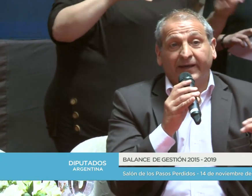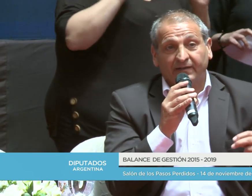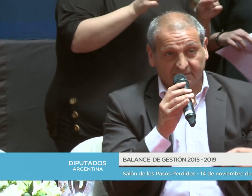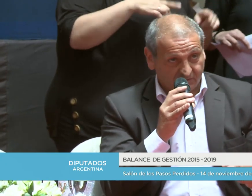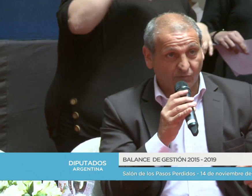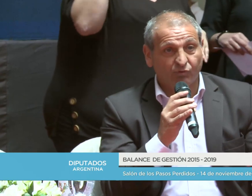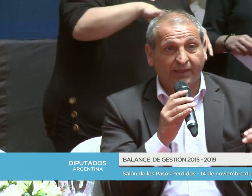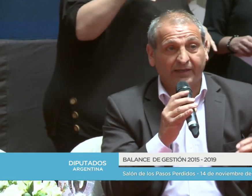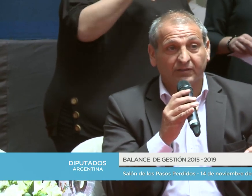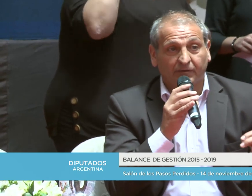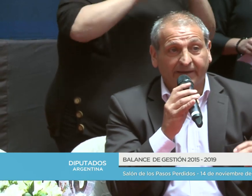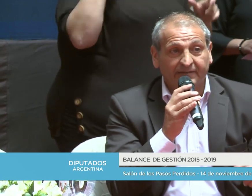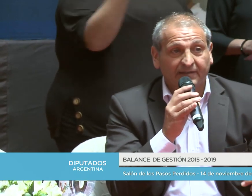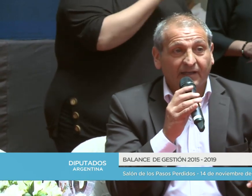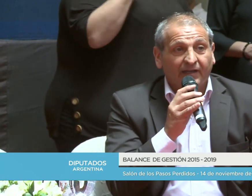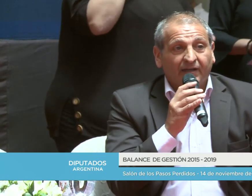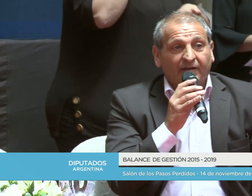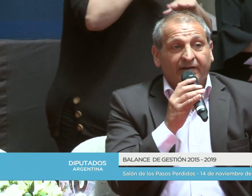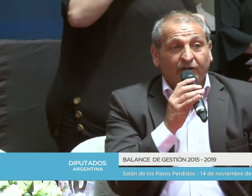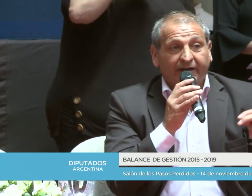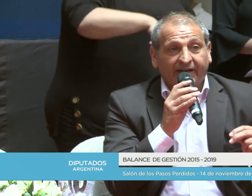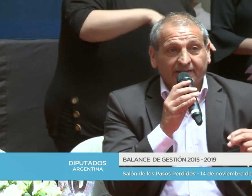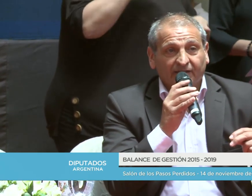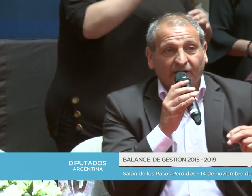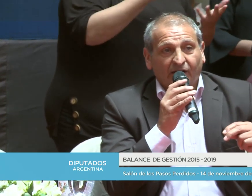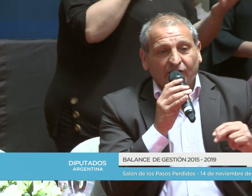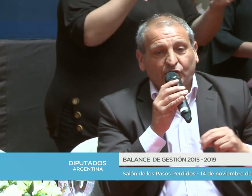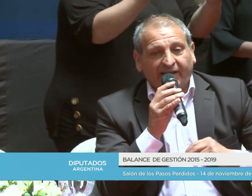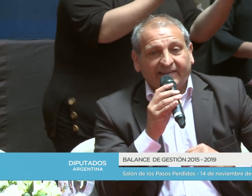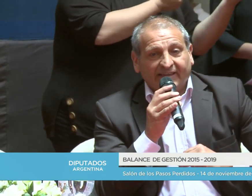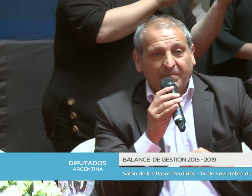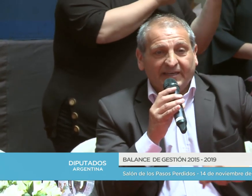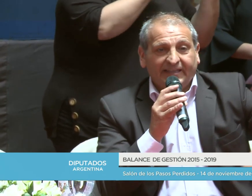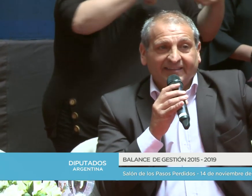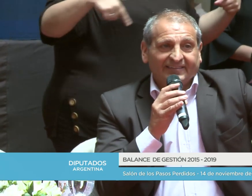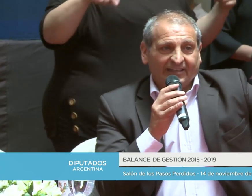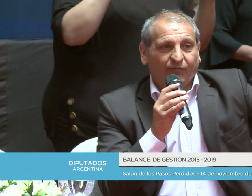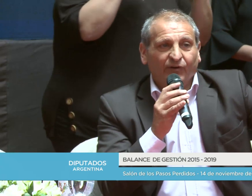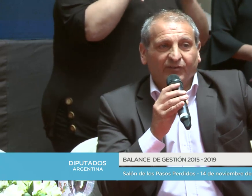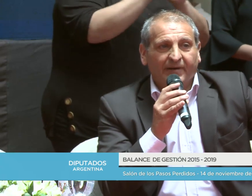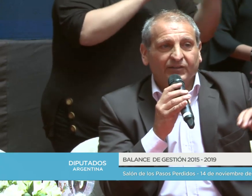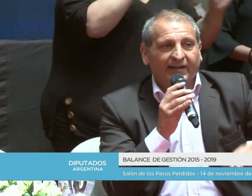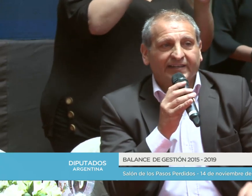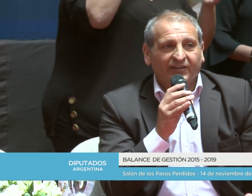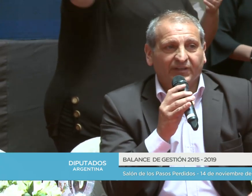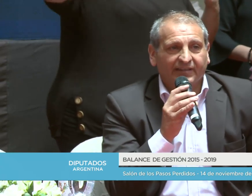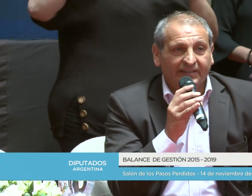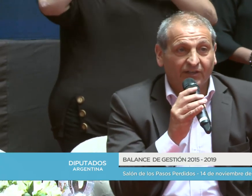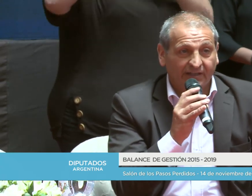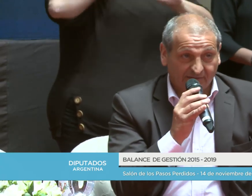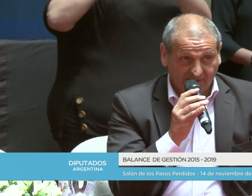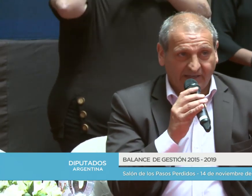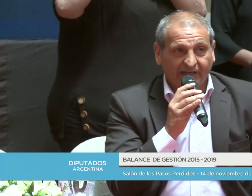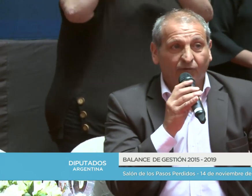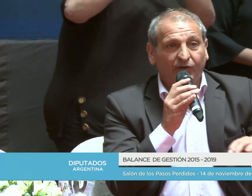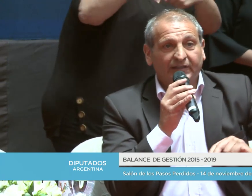un deber, como ciudadanos de este país, recoger todas esas miguitas que fueron sembrando las generaciones